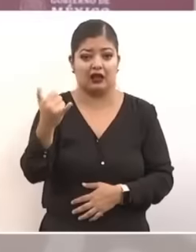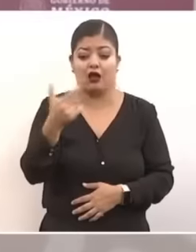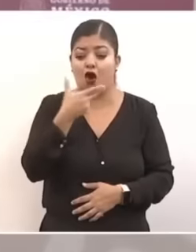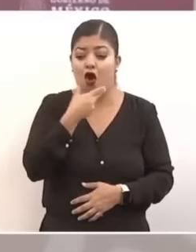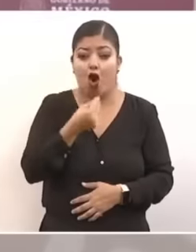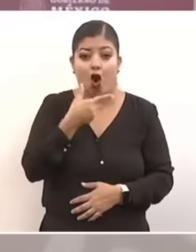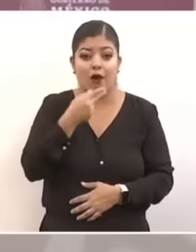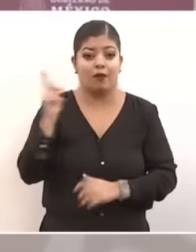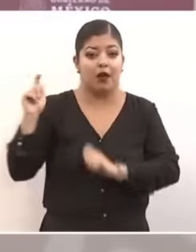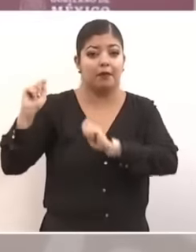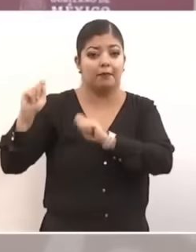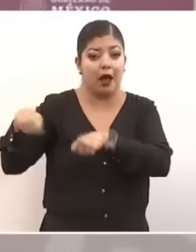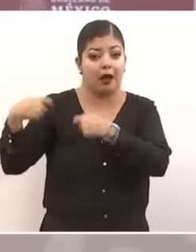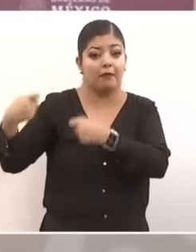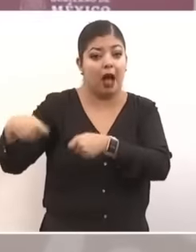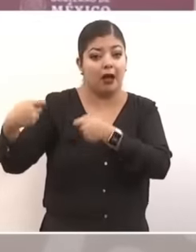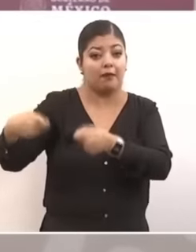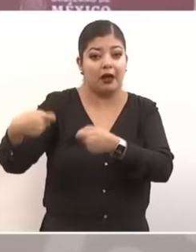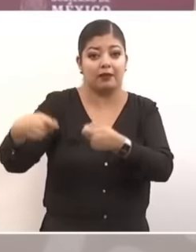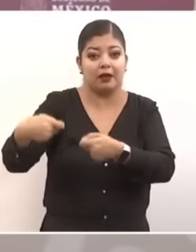hombre,